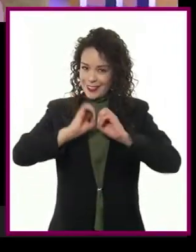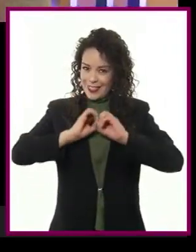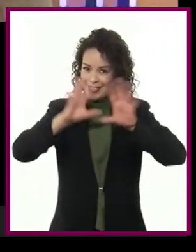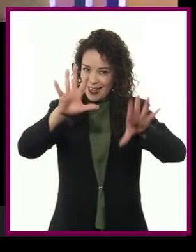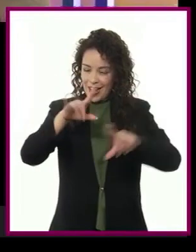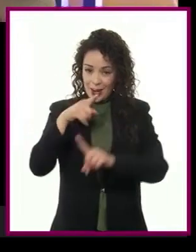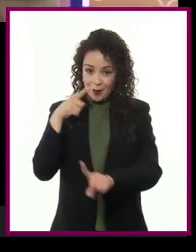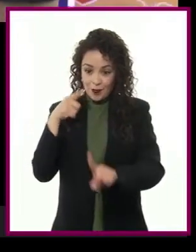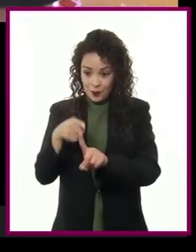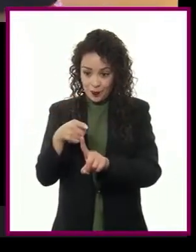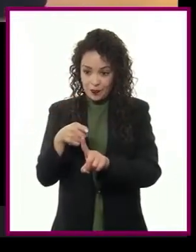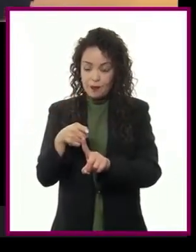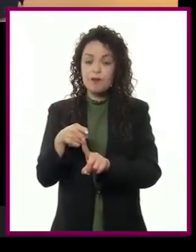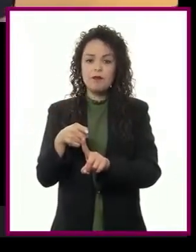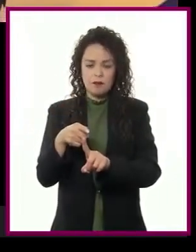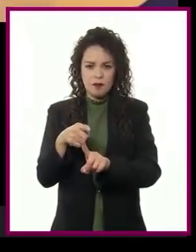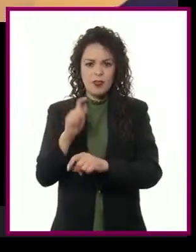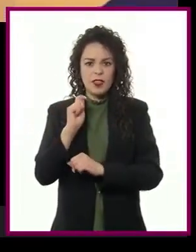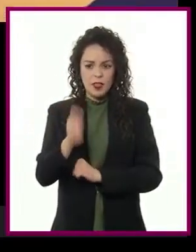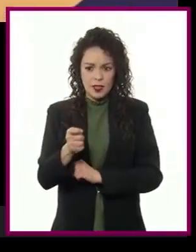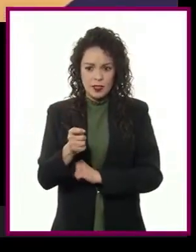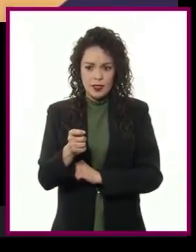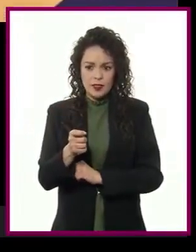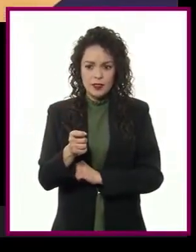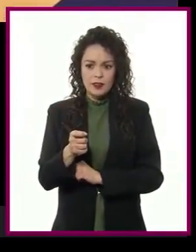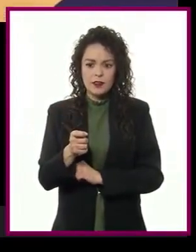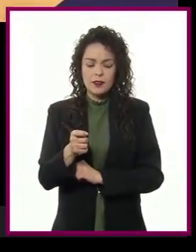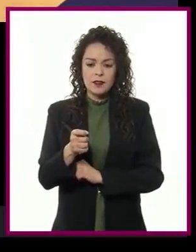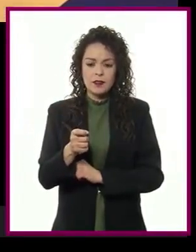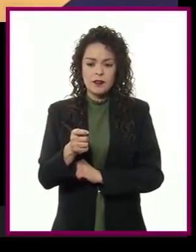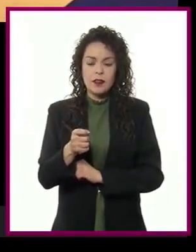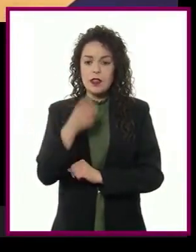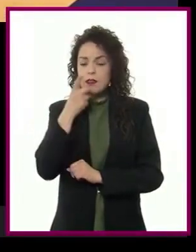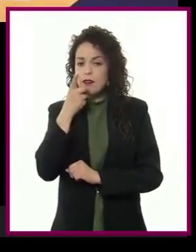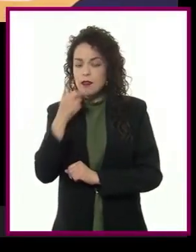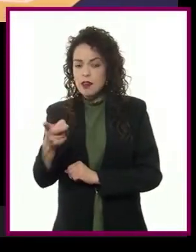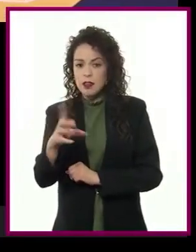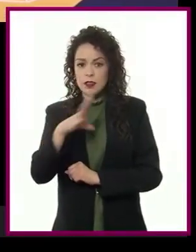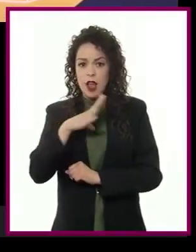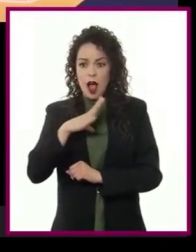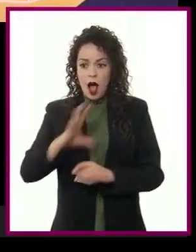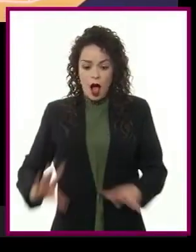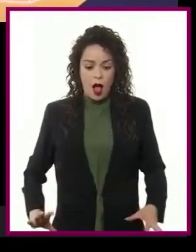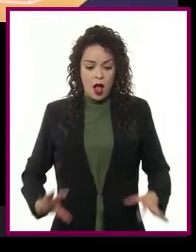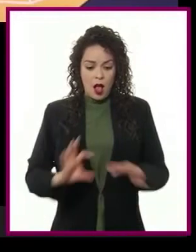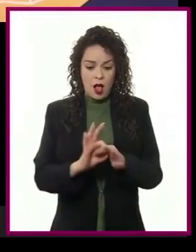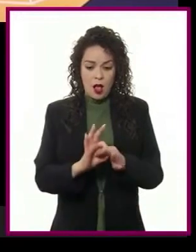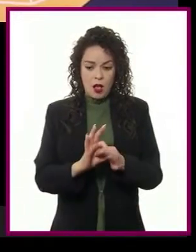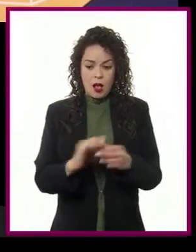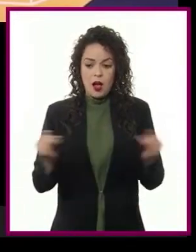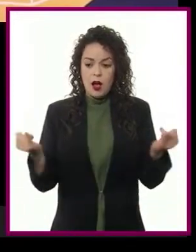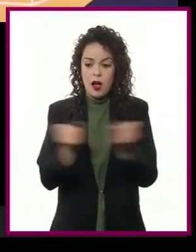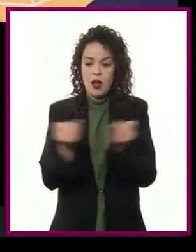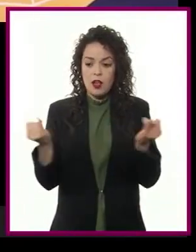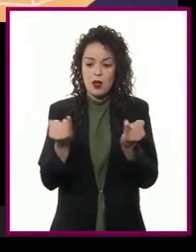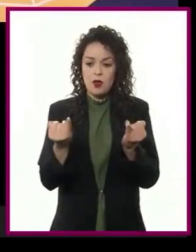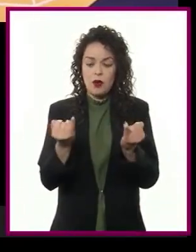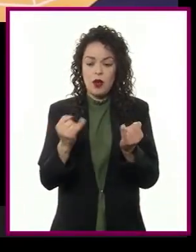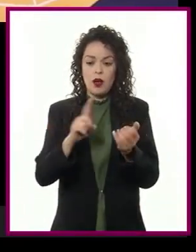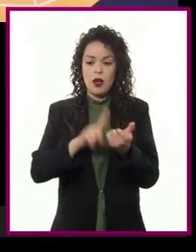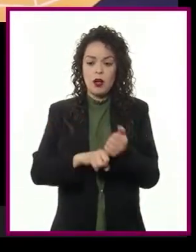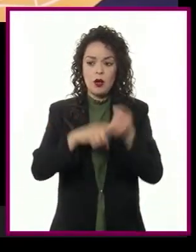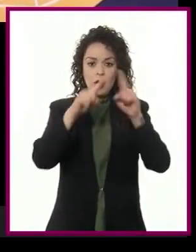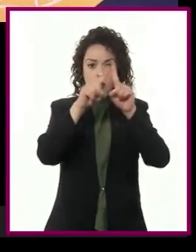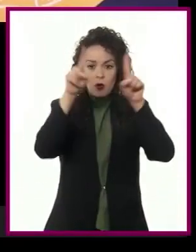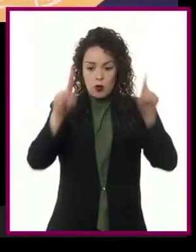teorema, conocido por el teorema de Pitágoras, establece la relación de igualdad entre la suma de los